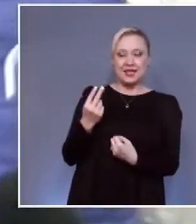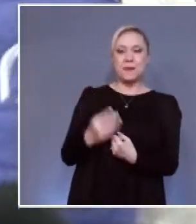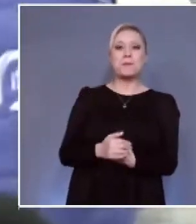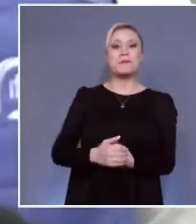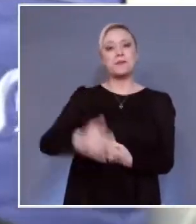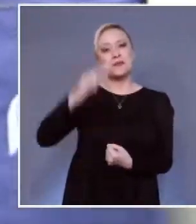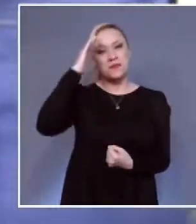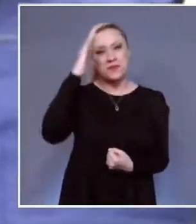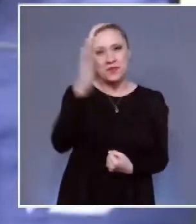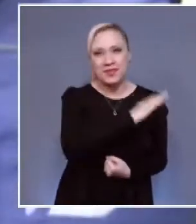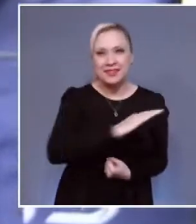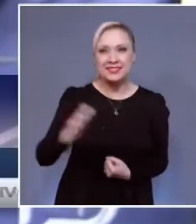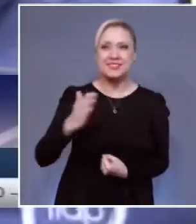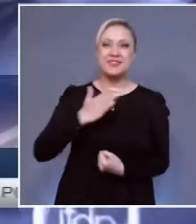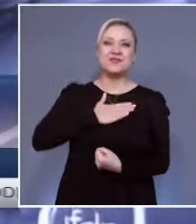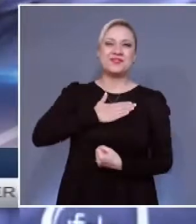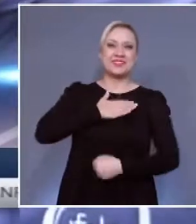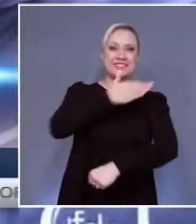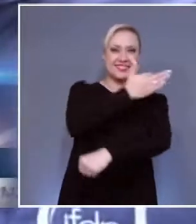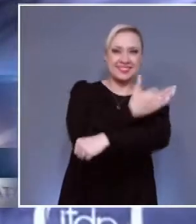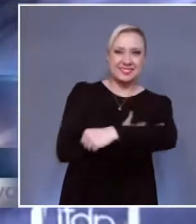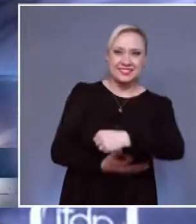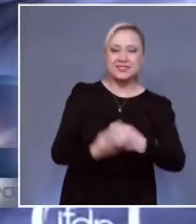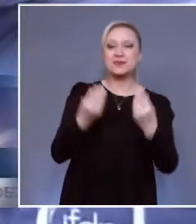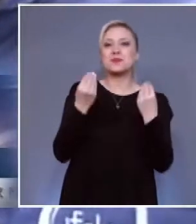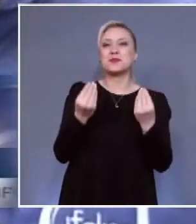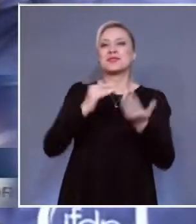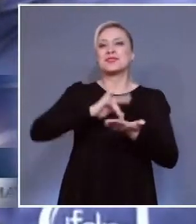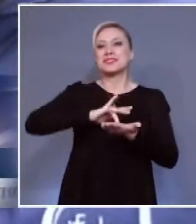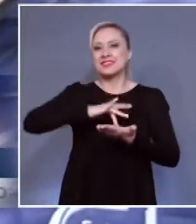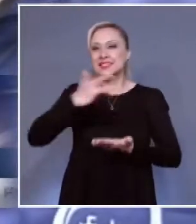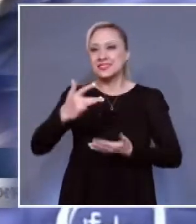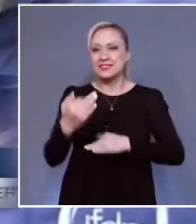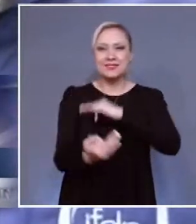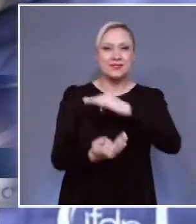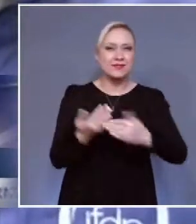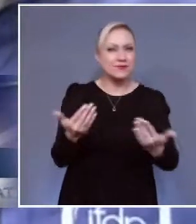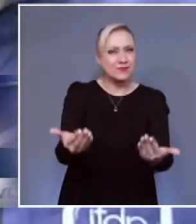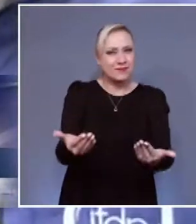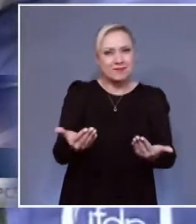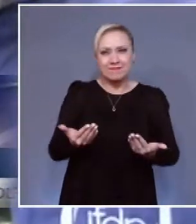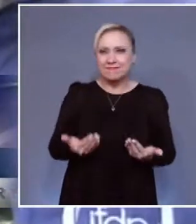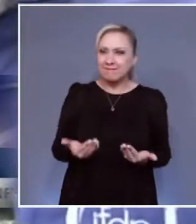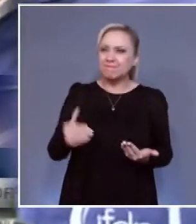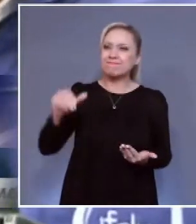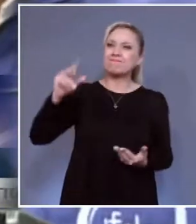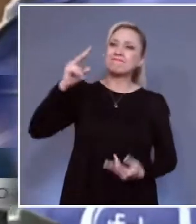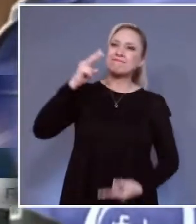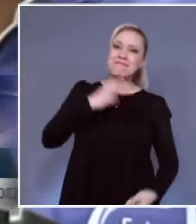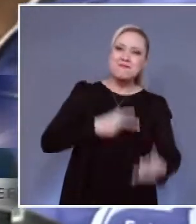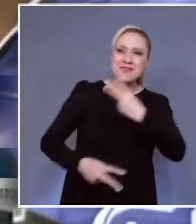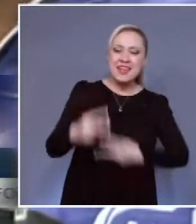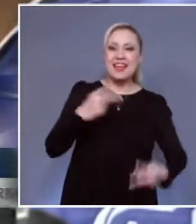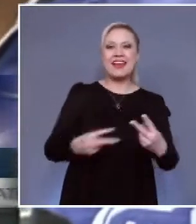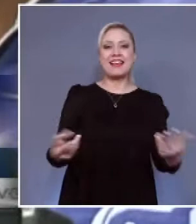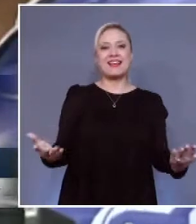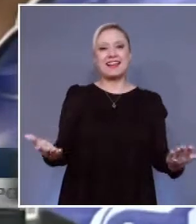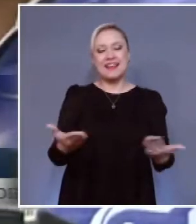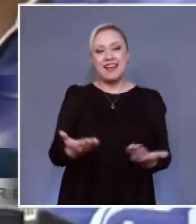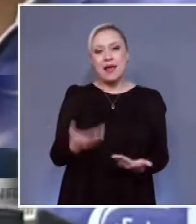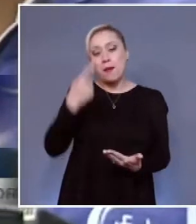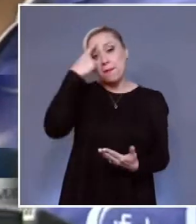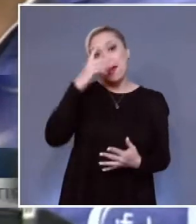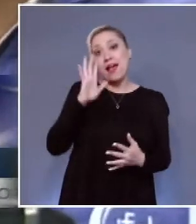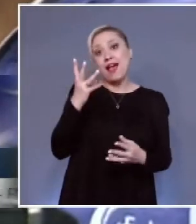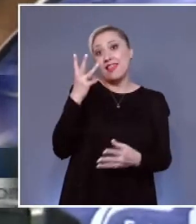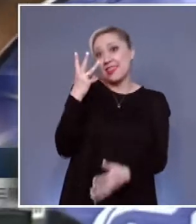a todos. Muchas gracias por acompañarnos en esta tercera ocasión en la que estamos en Santa Marta,